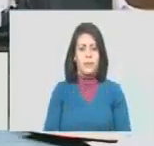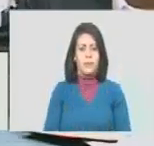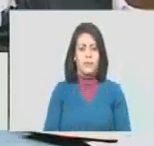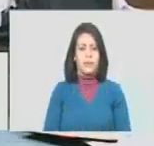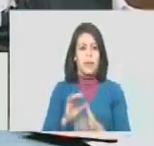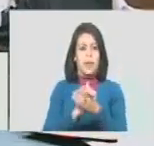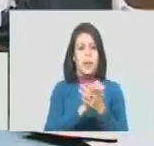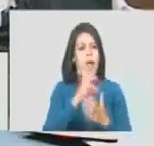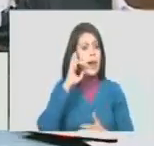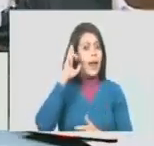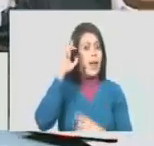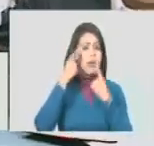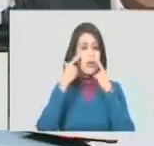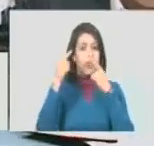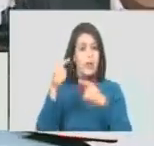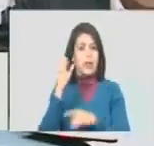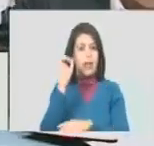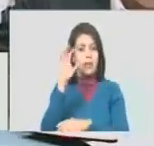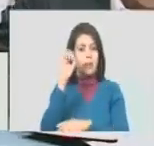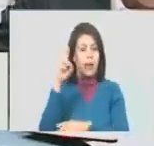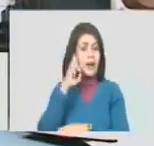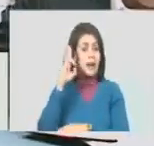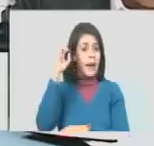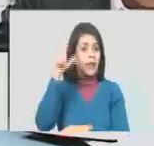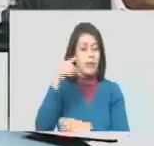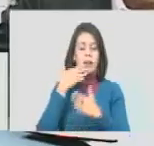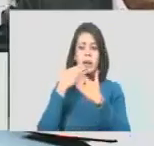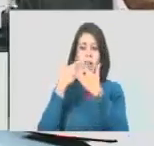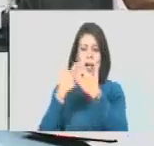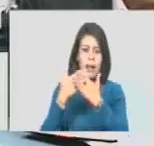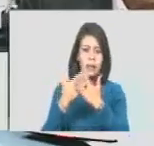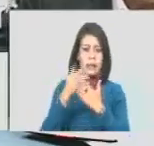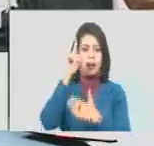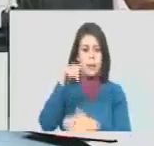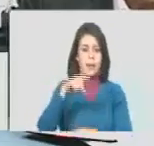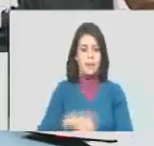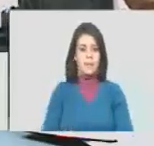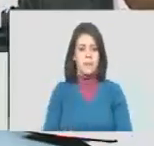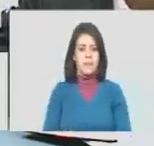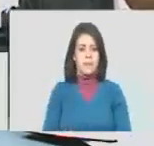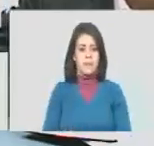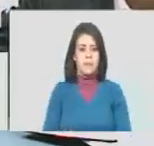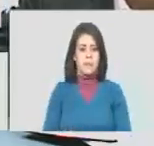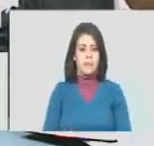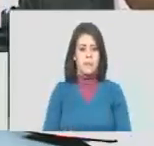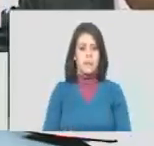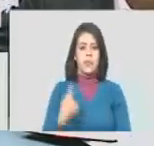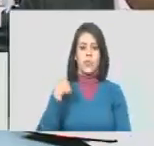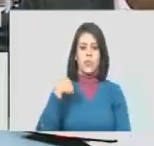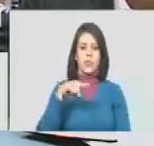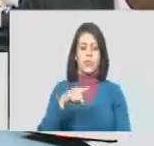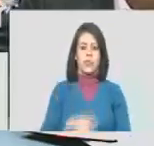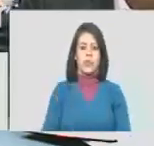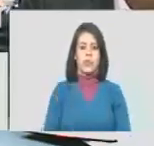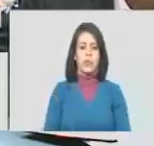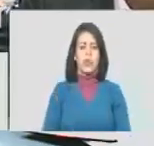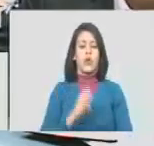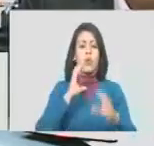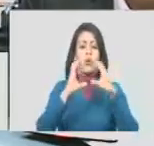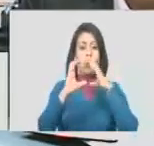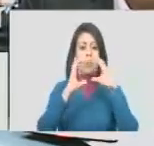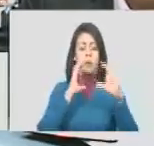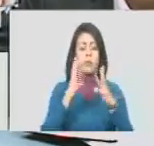los amigos de la radio, soy Asamblea Radio, muchísimas gracias. Allí tuve cómo